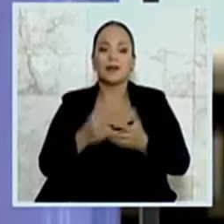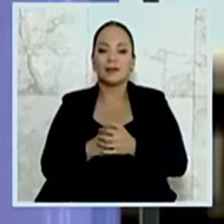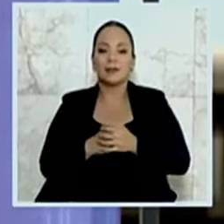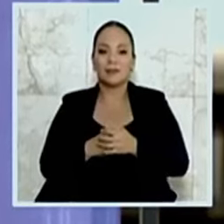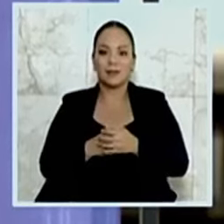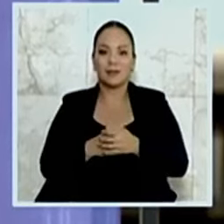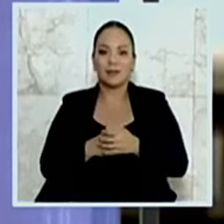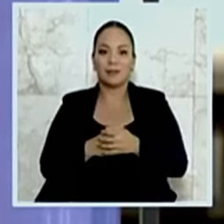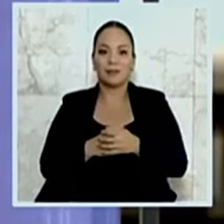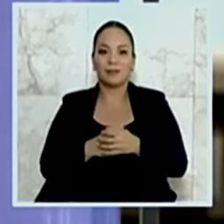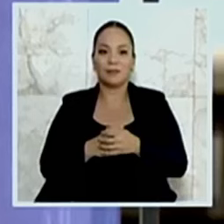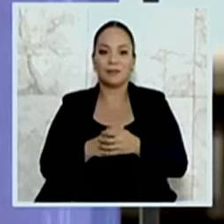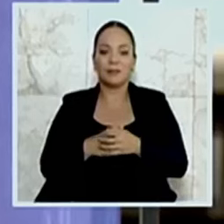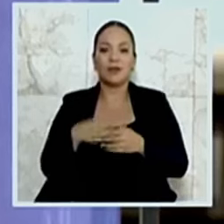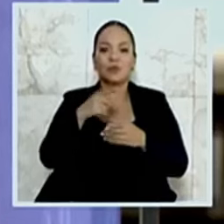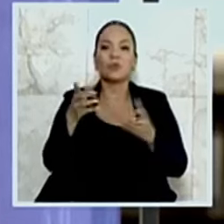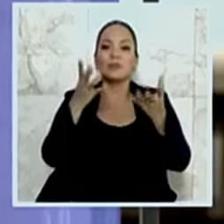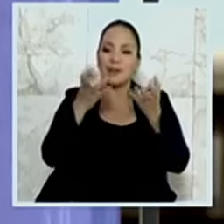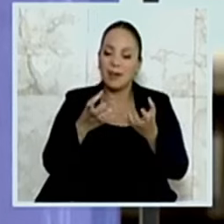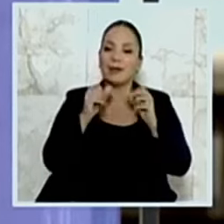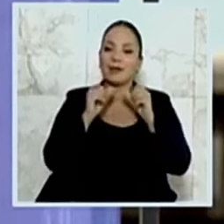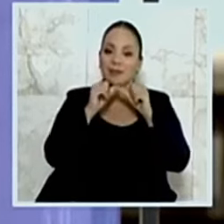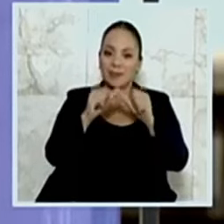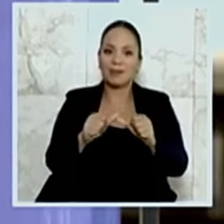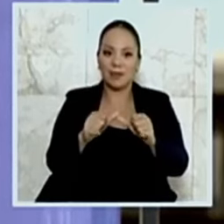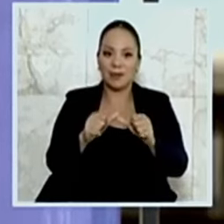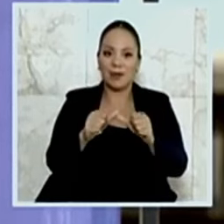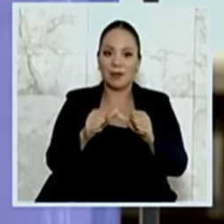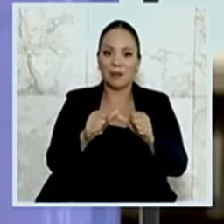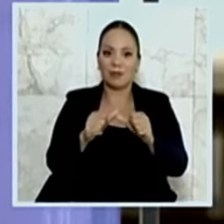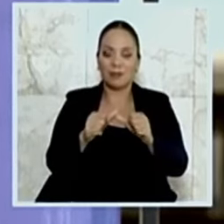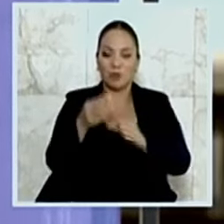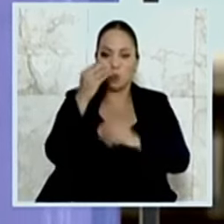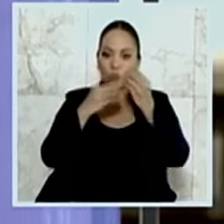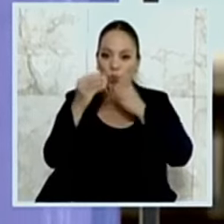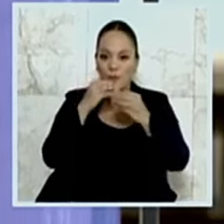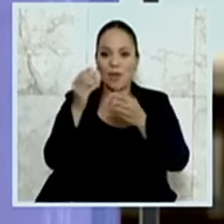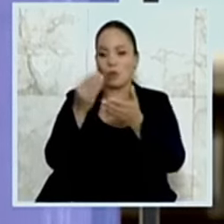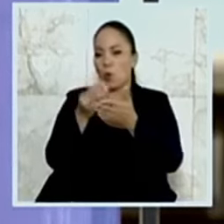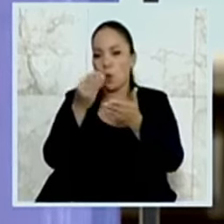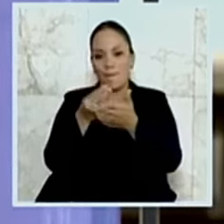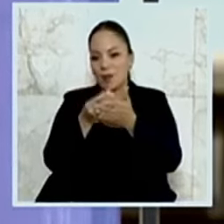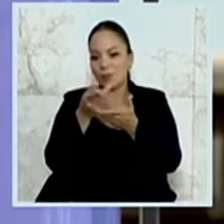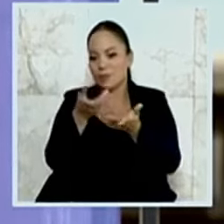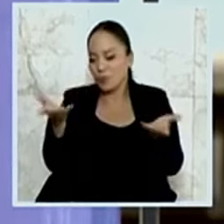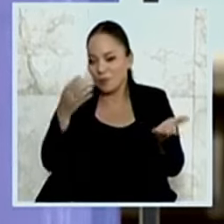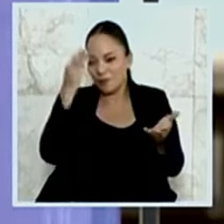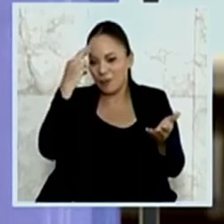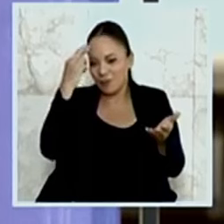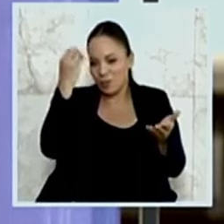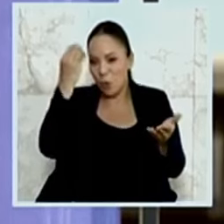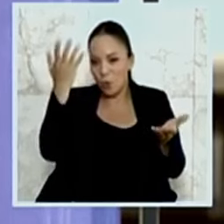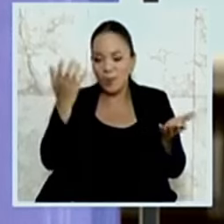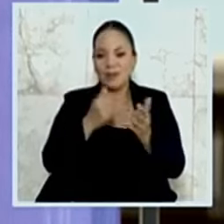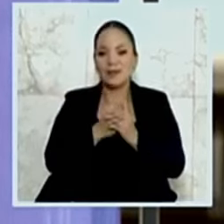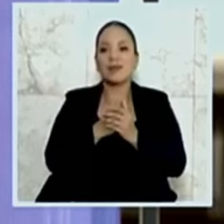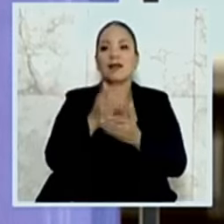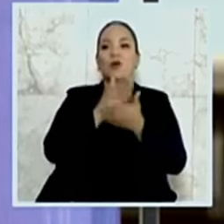Imagínense cómo van a reaccionar los empresarios, los grupos de interés